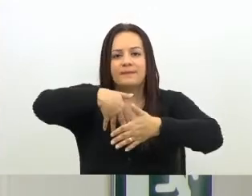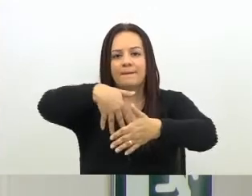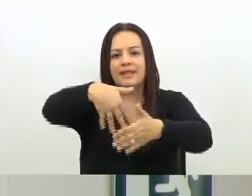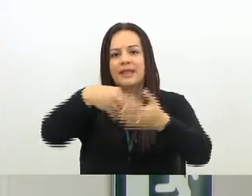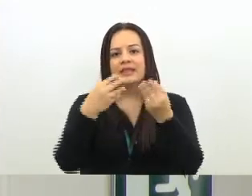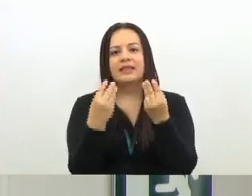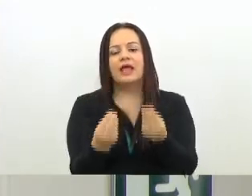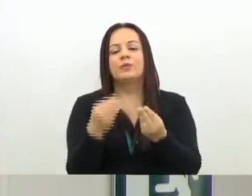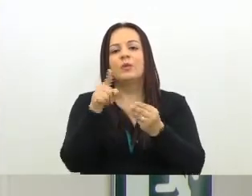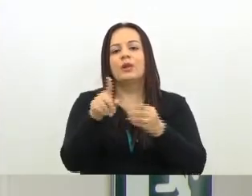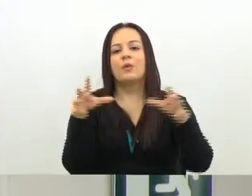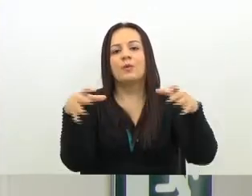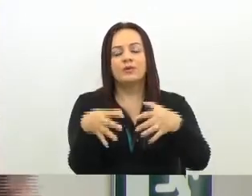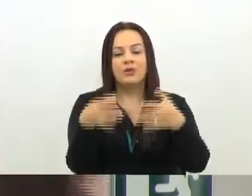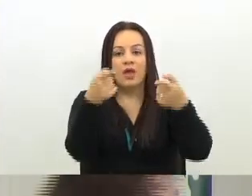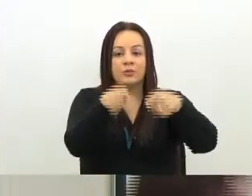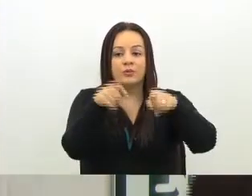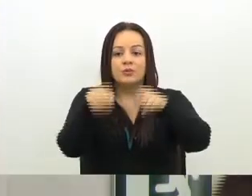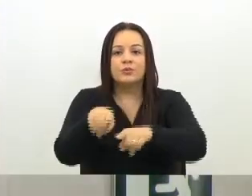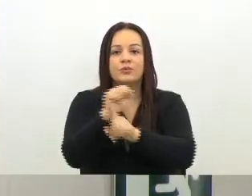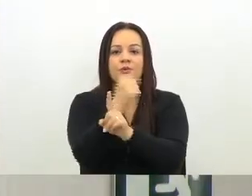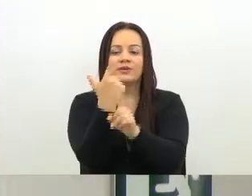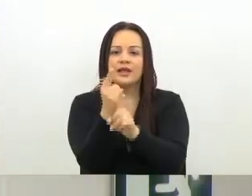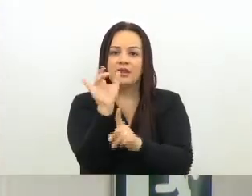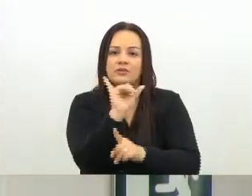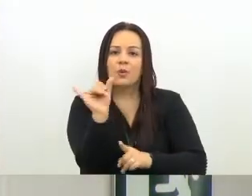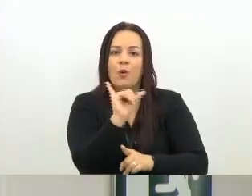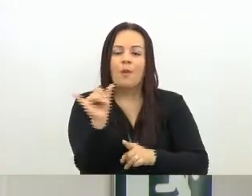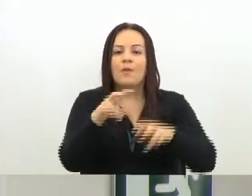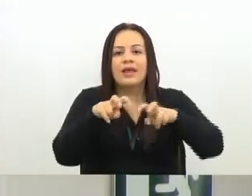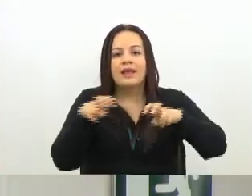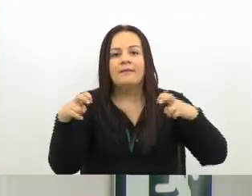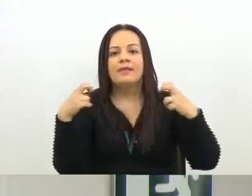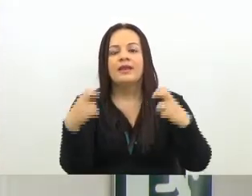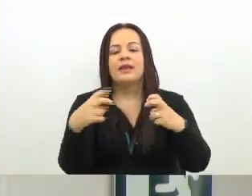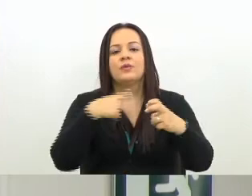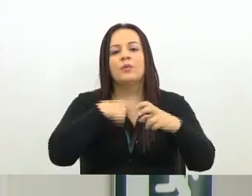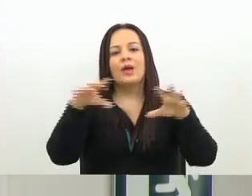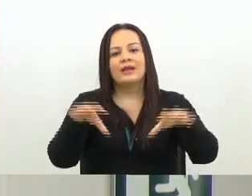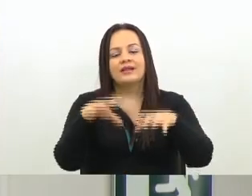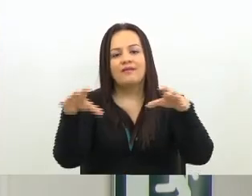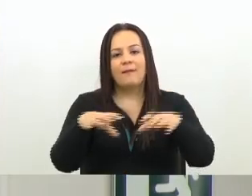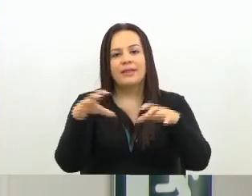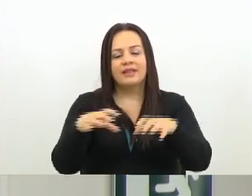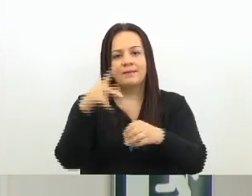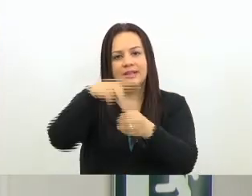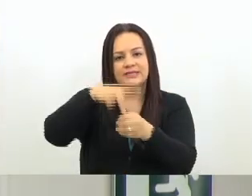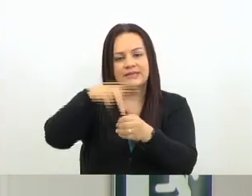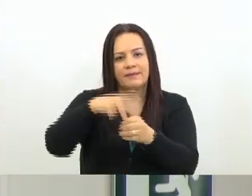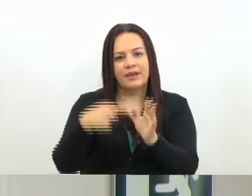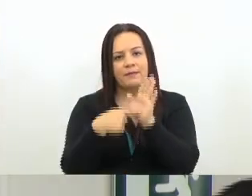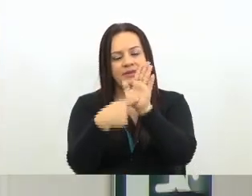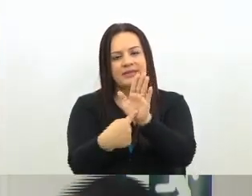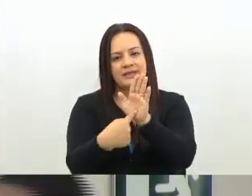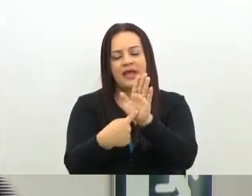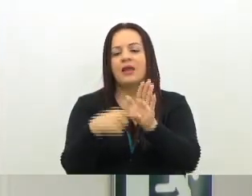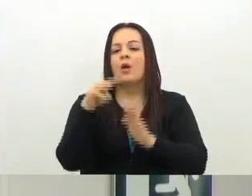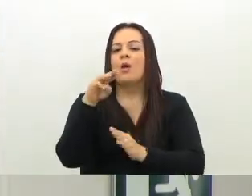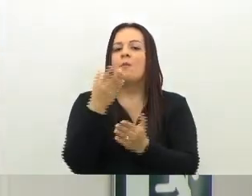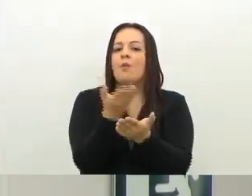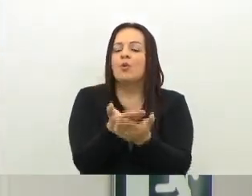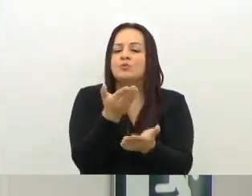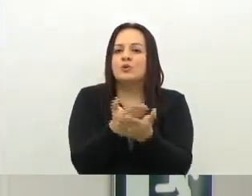tanto en la Comisión de Asuntos Sociales como en el plenario, estuve activamente participando en presentar mociones y